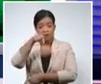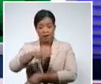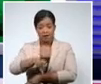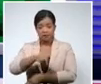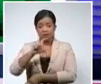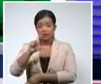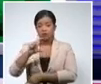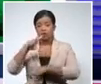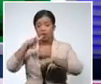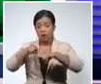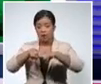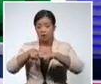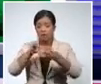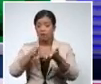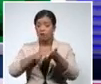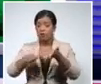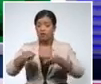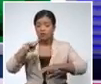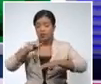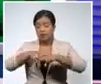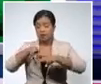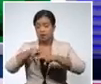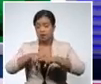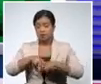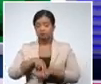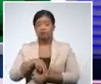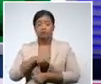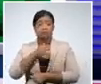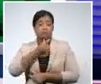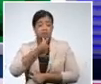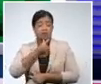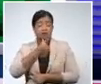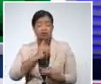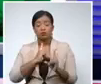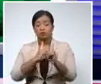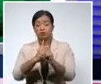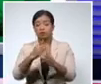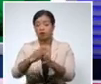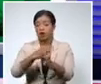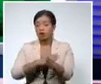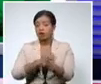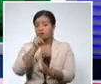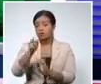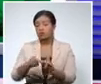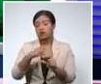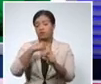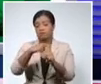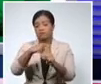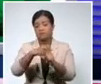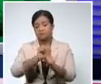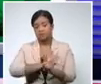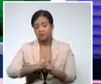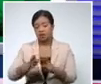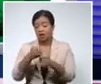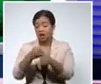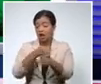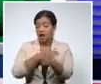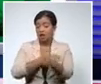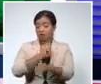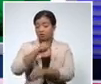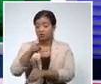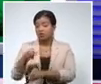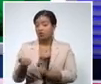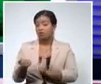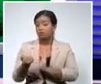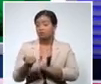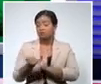en la provincia de La Habana, contacto de un caso positivo ya diagnosticado, con antecedentes de hipertensión